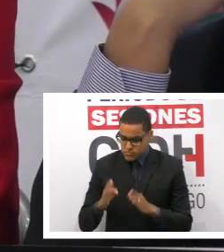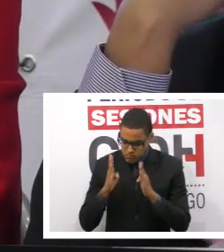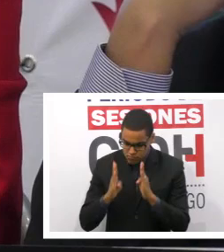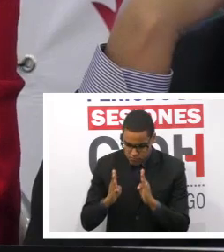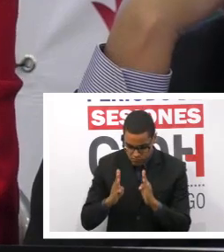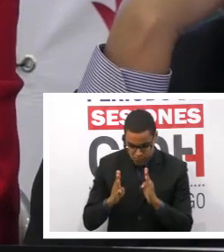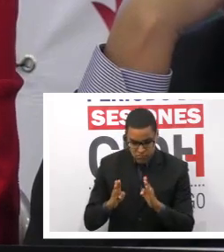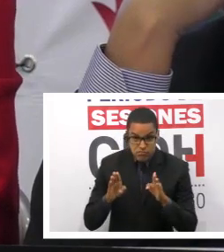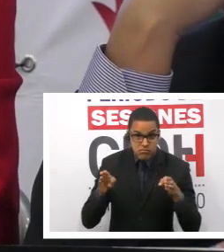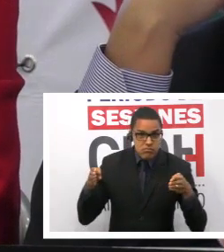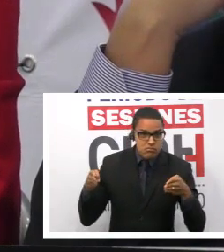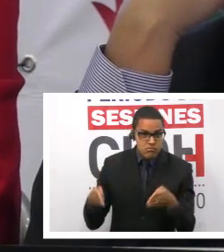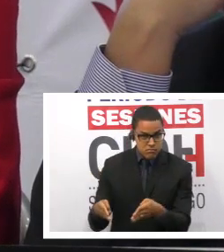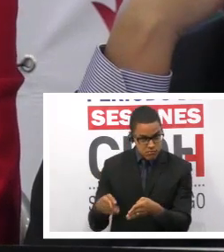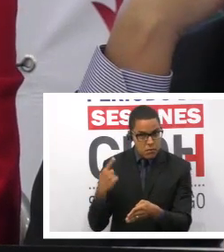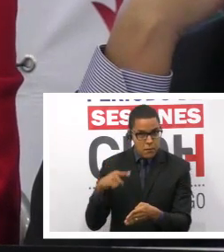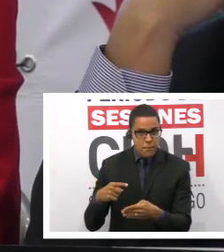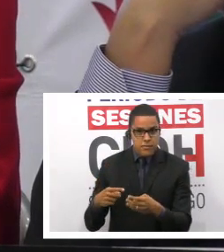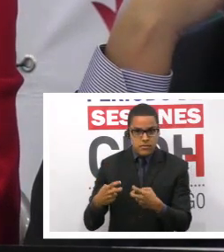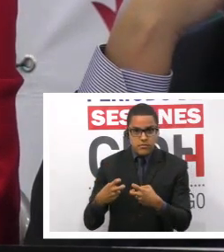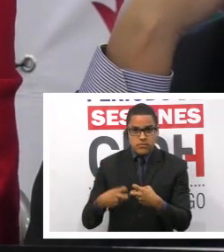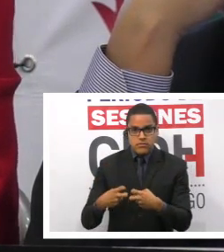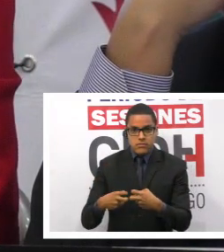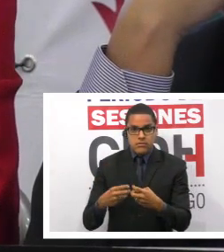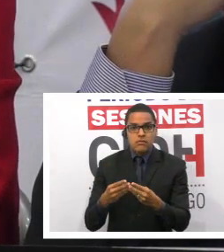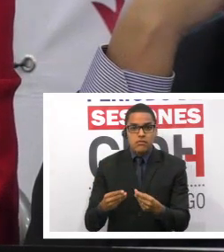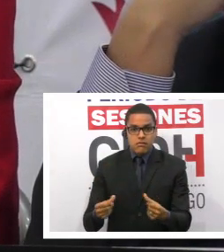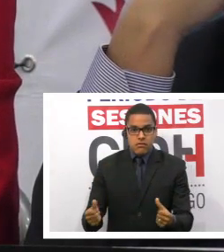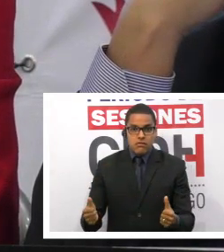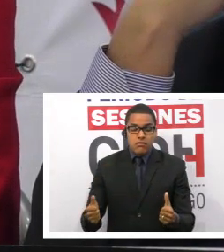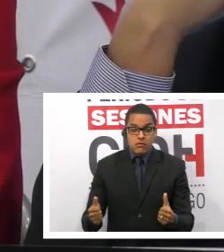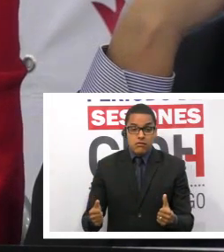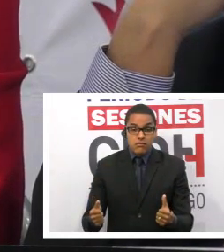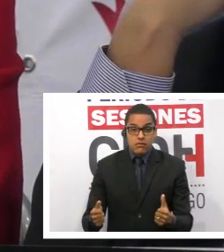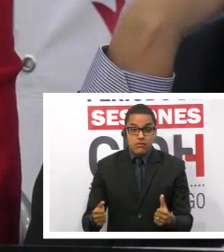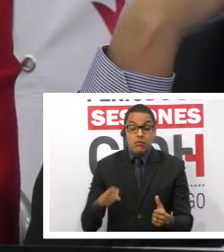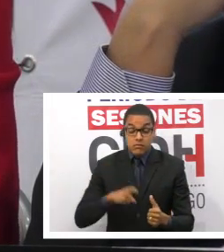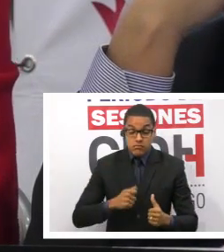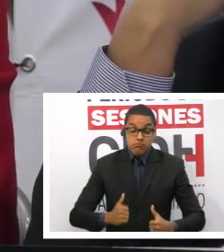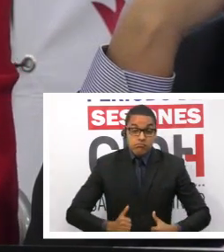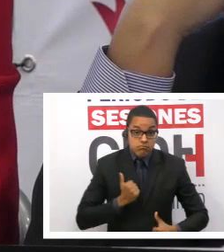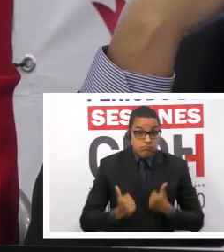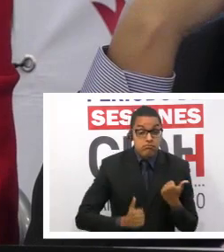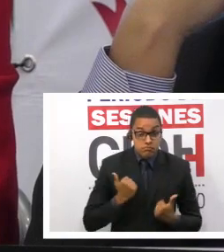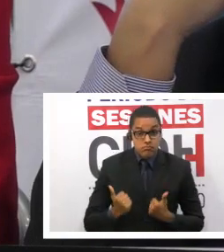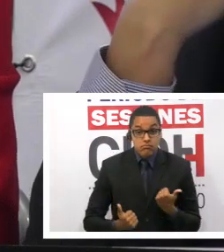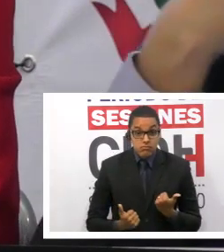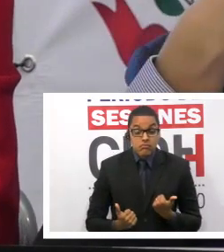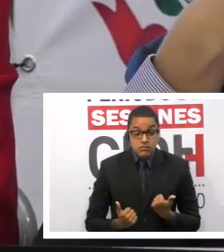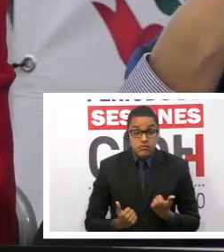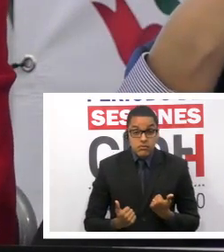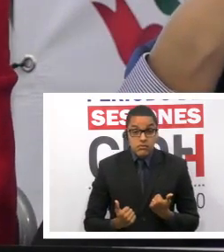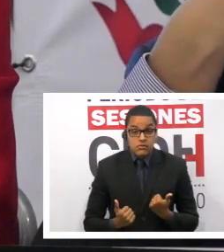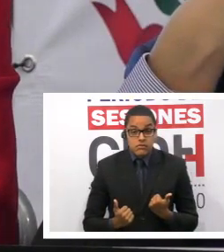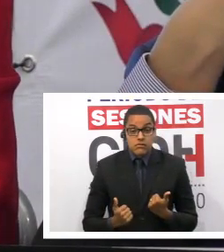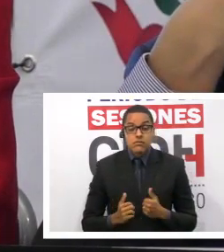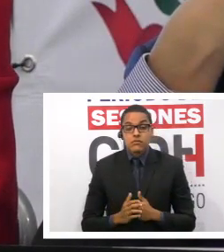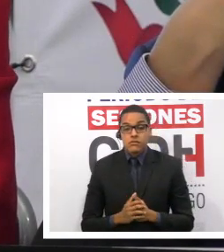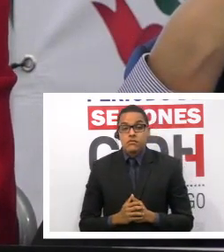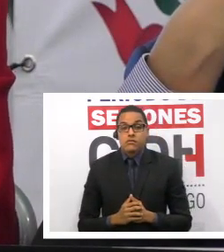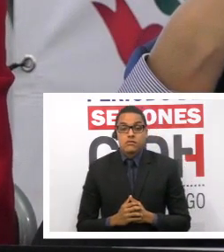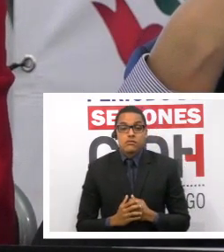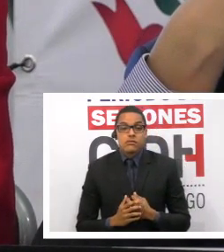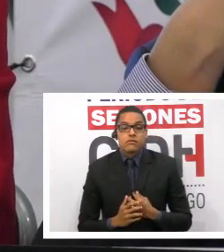mundo de las finanzas al mundo de la presupuestación es es una urgencia también y tal vez haya buenas prácticas que ustedes también nos